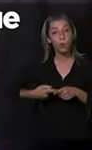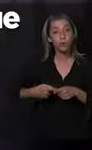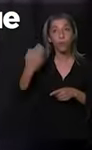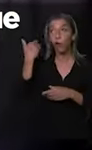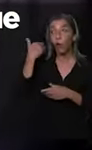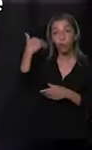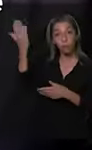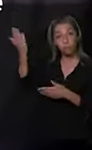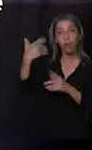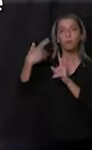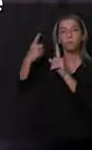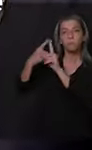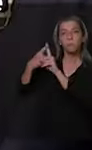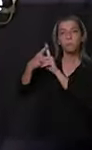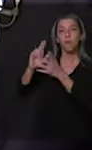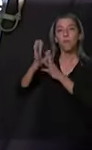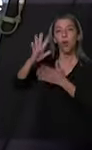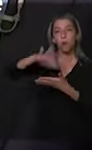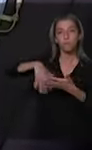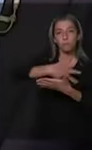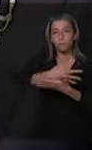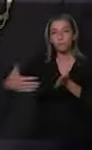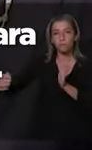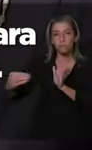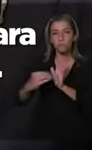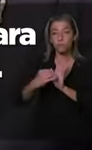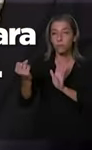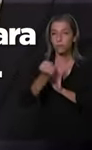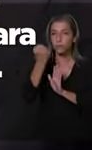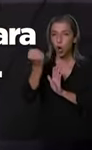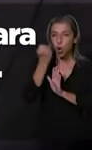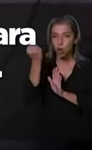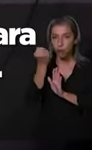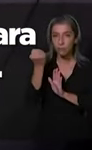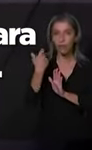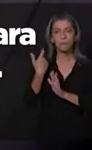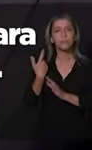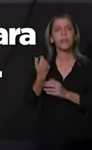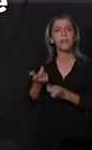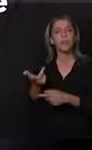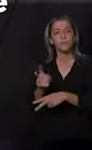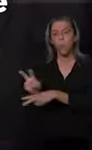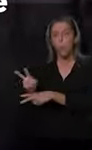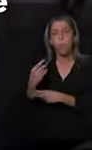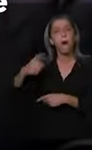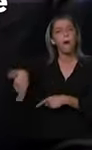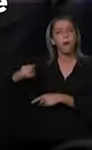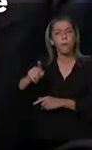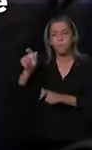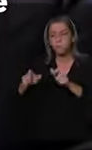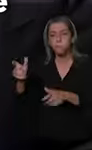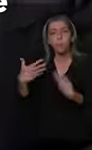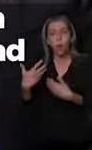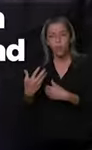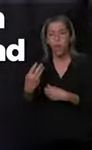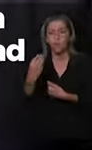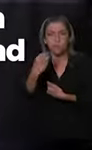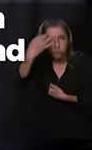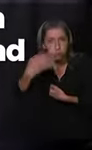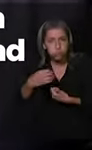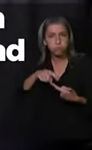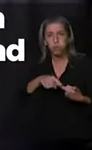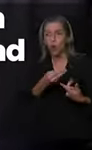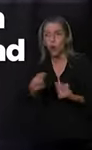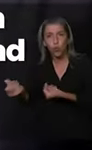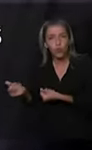sostener la agenda de seguridad alimentaria que además es una oportunidad para la Argentina la agenda de seguridad energética que nos da